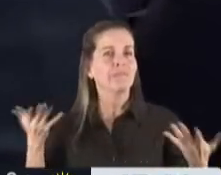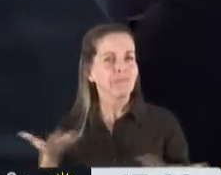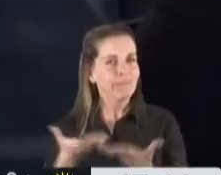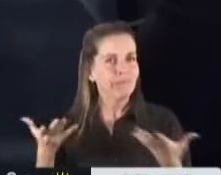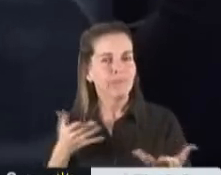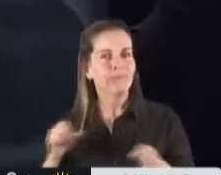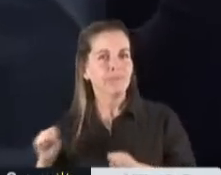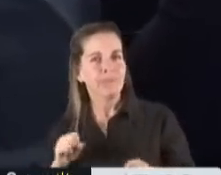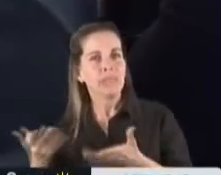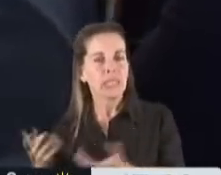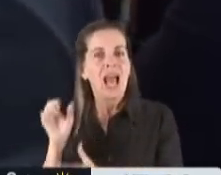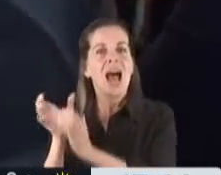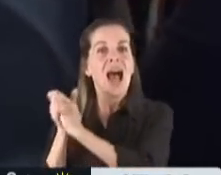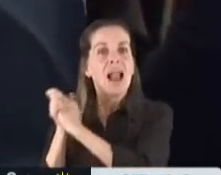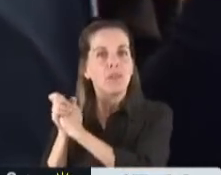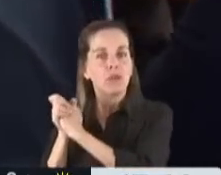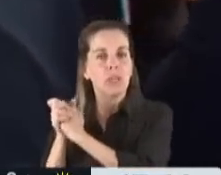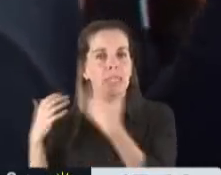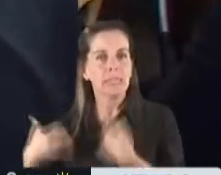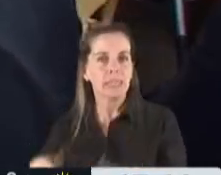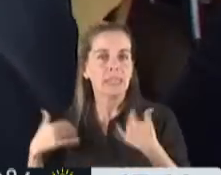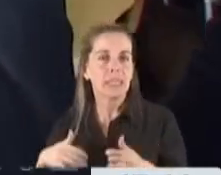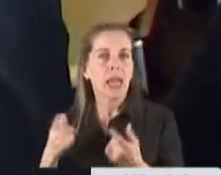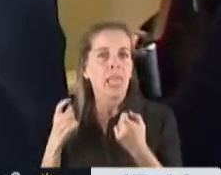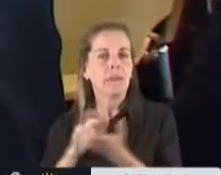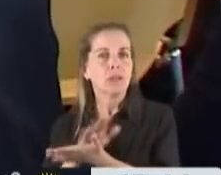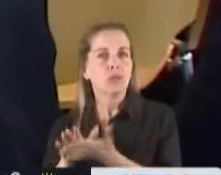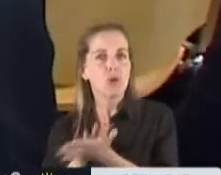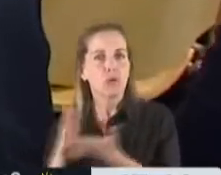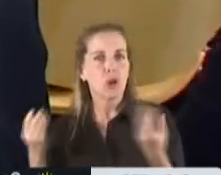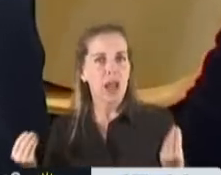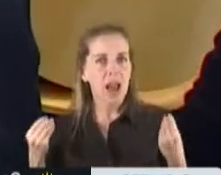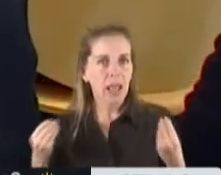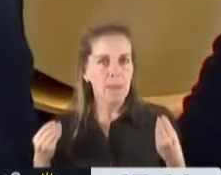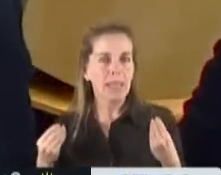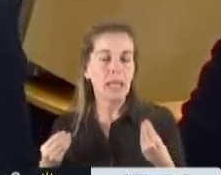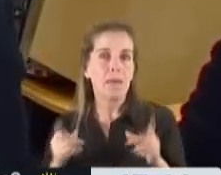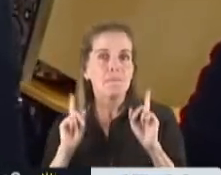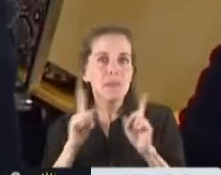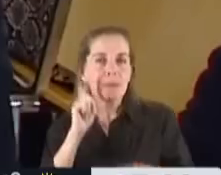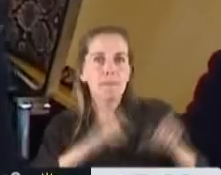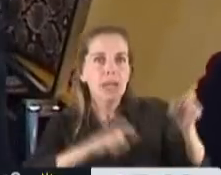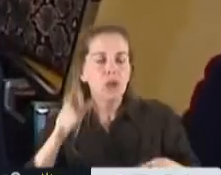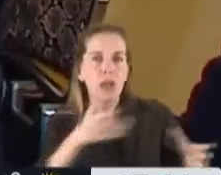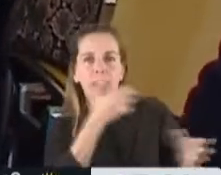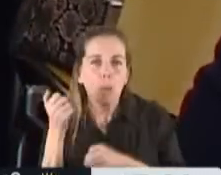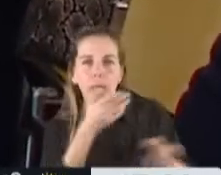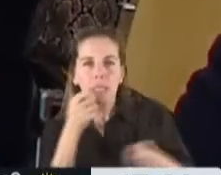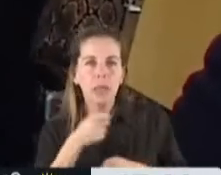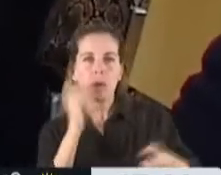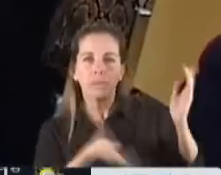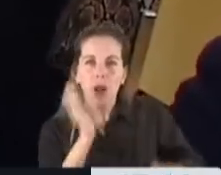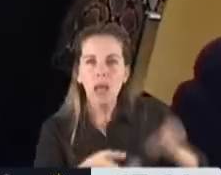dejaban vivir en paz, y tenía que resolver un problema muy grave, como era la responsabilidad de los genocidas. Fue un tiempo